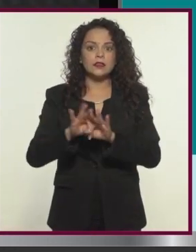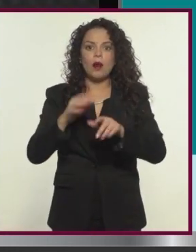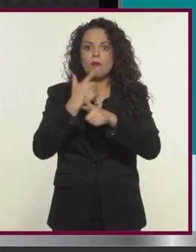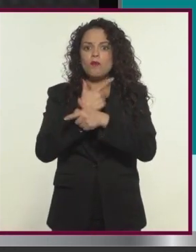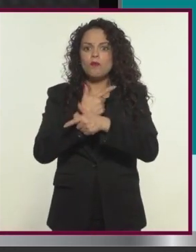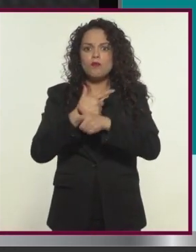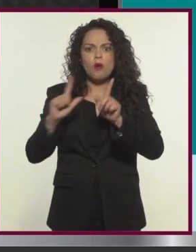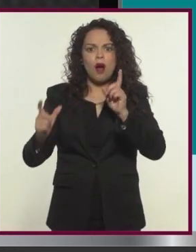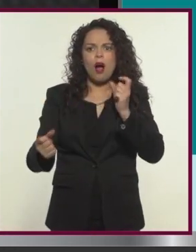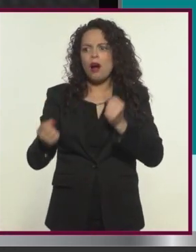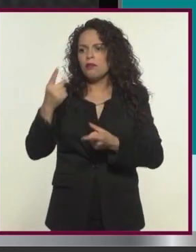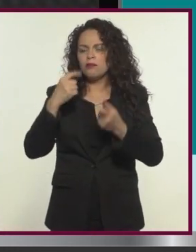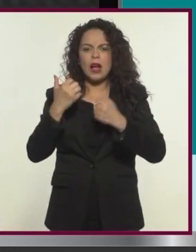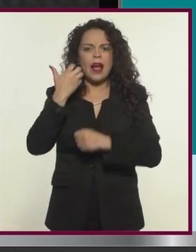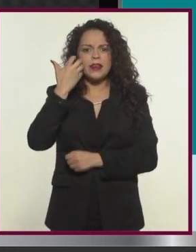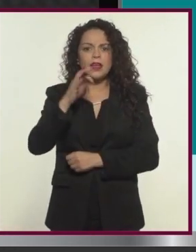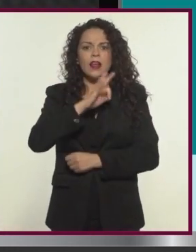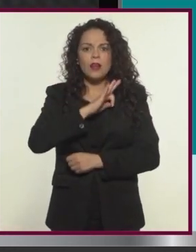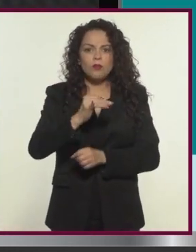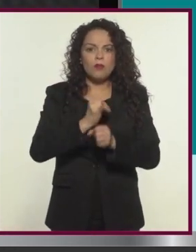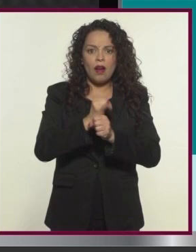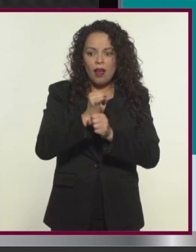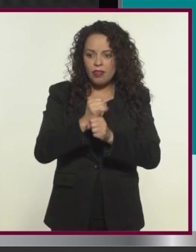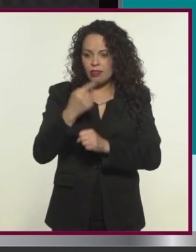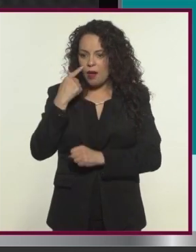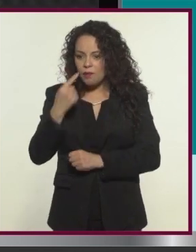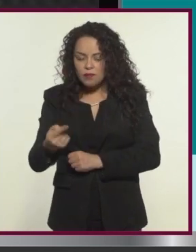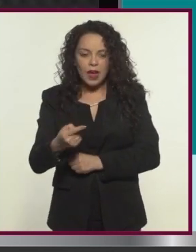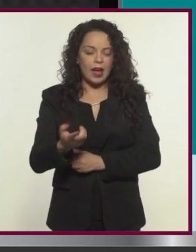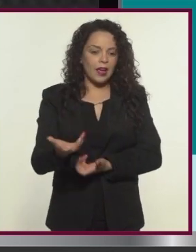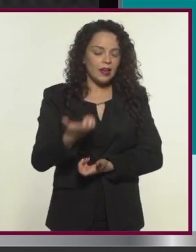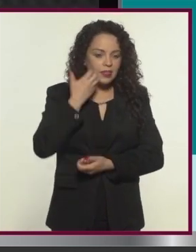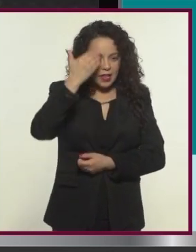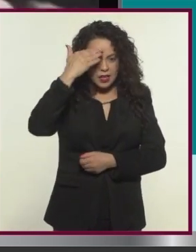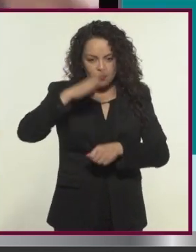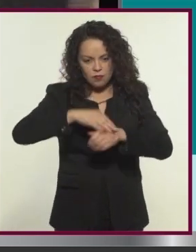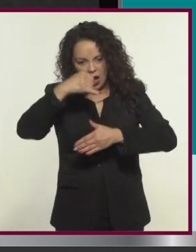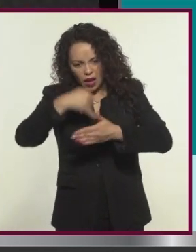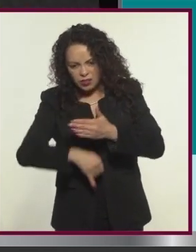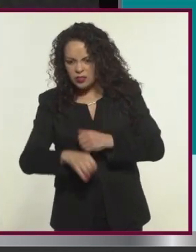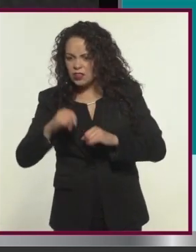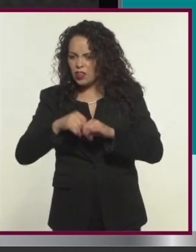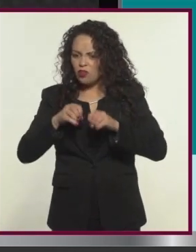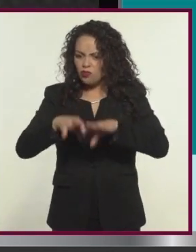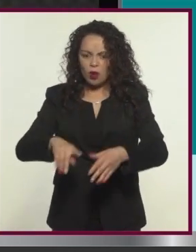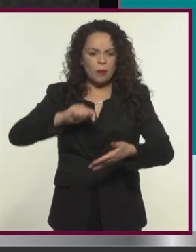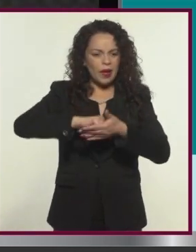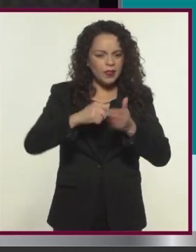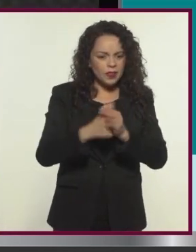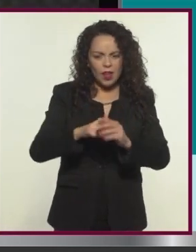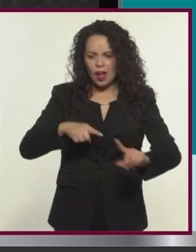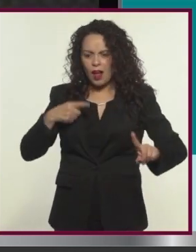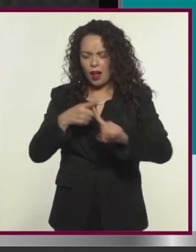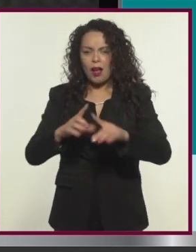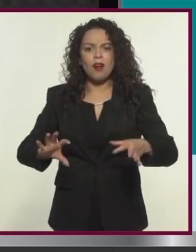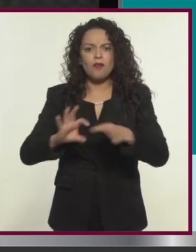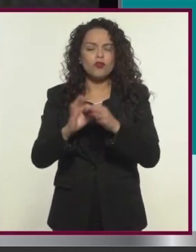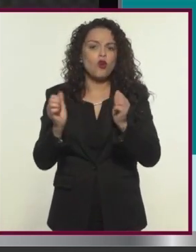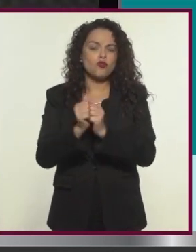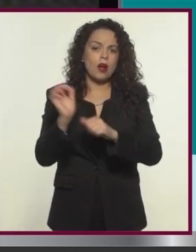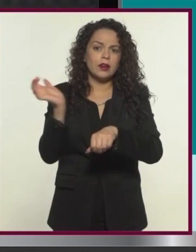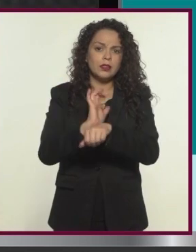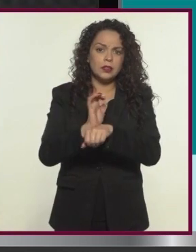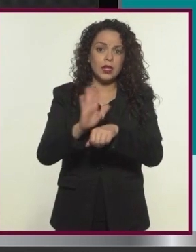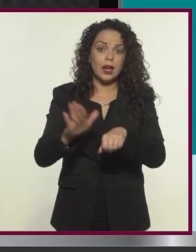se acerque al análisis, se acerque a la crítica, se acerque a diferentes cuestiones técnicas que tienen que ver con el cine, porque